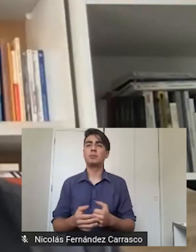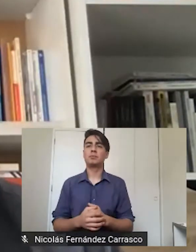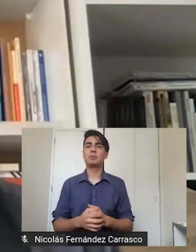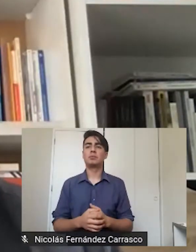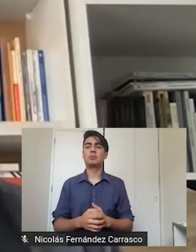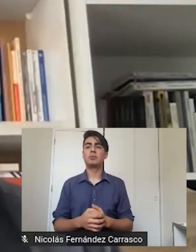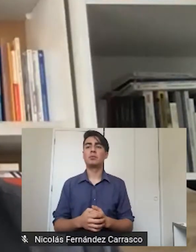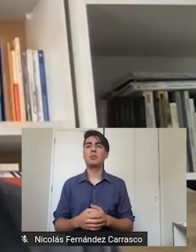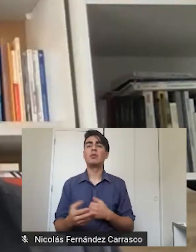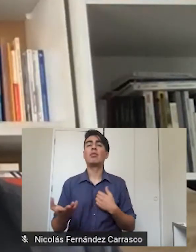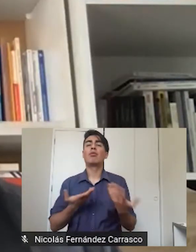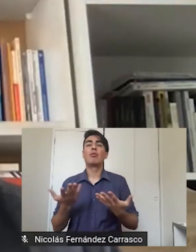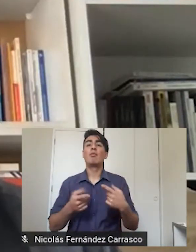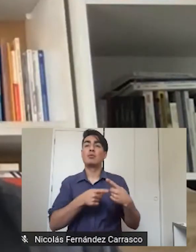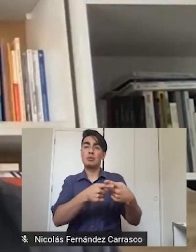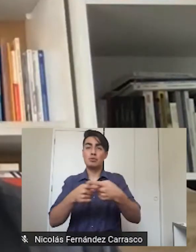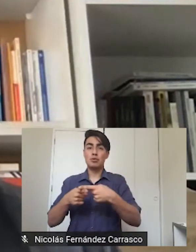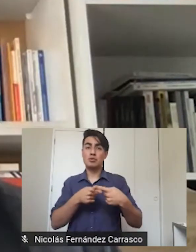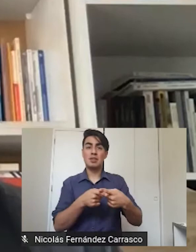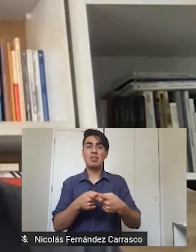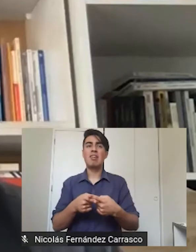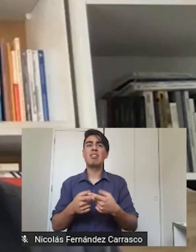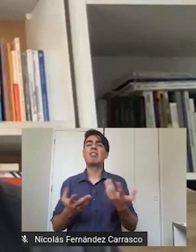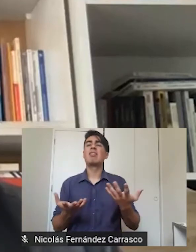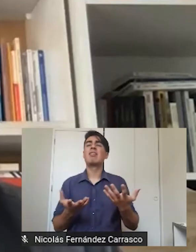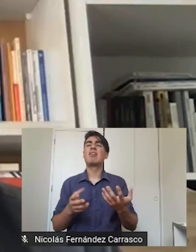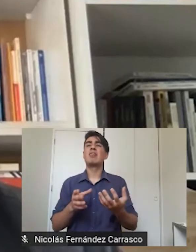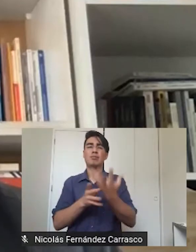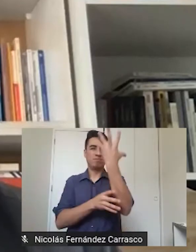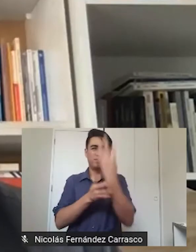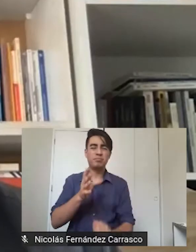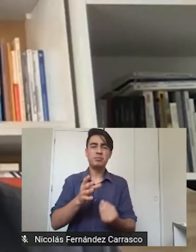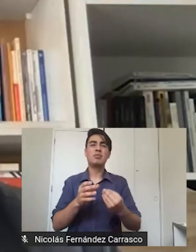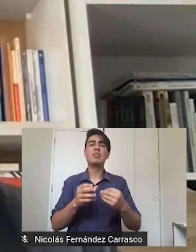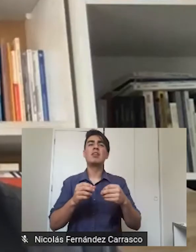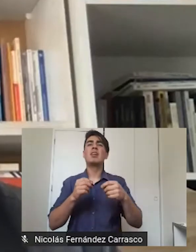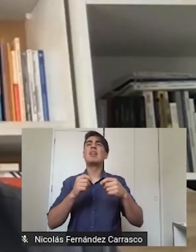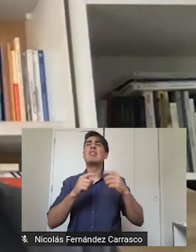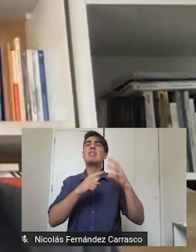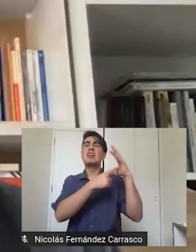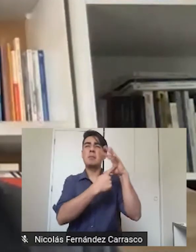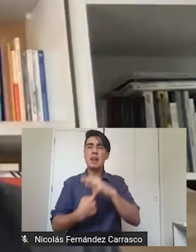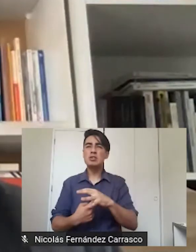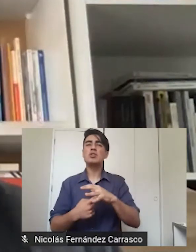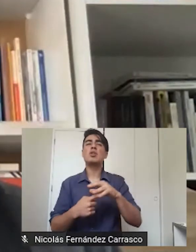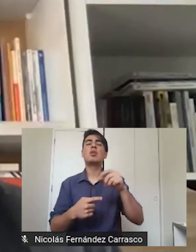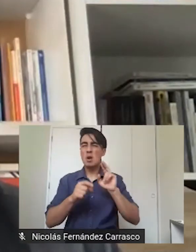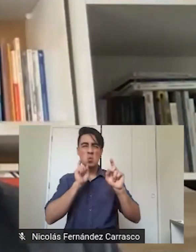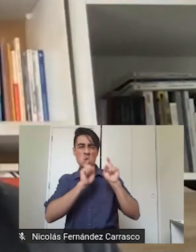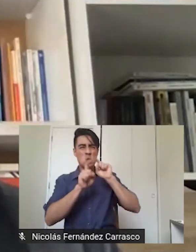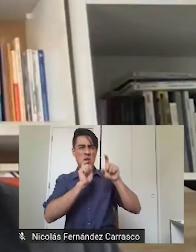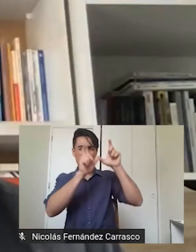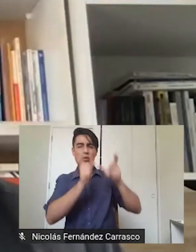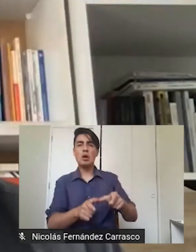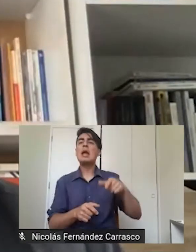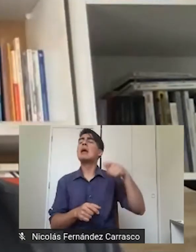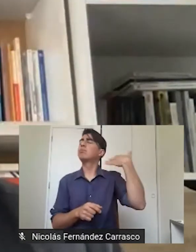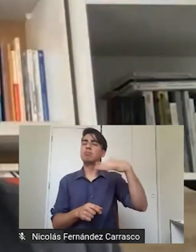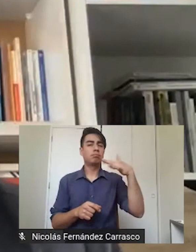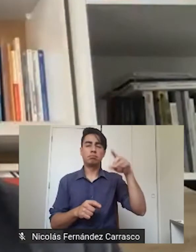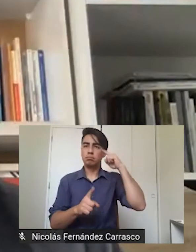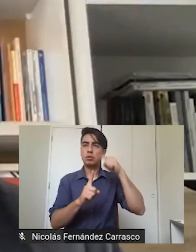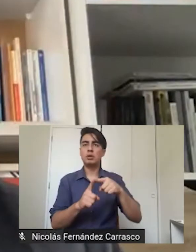como sociedad, erradicar la discriminación y los prejuicios es fundamental para